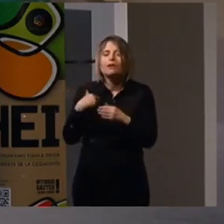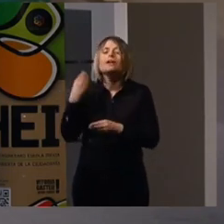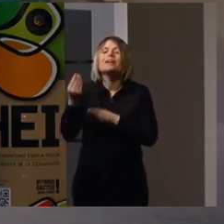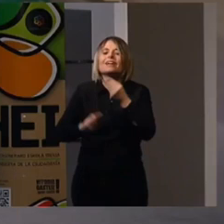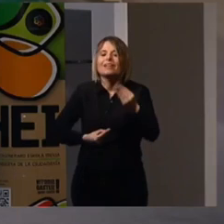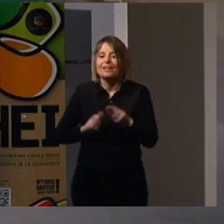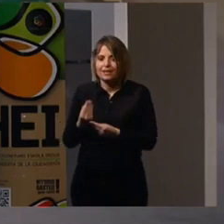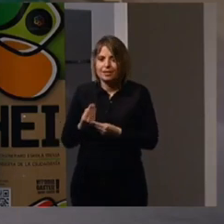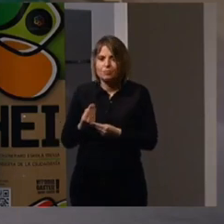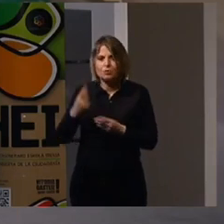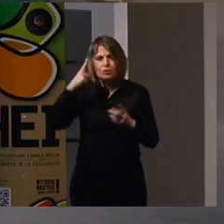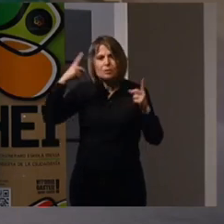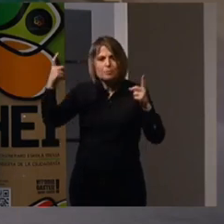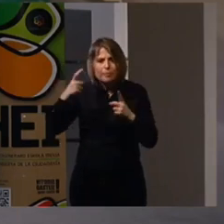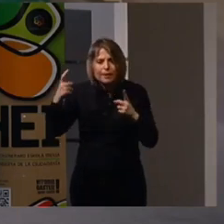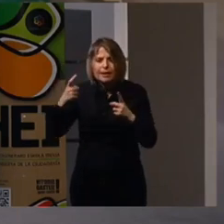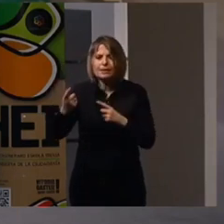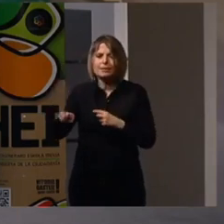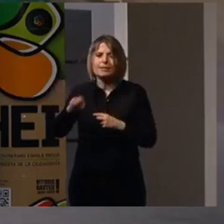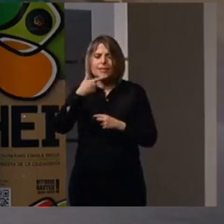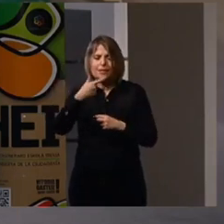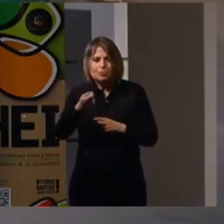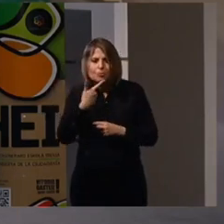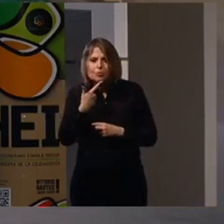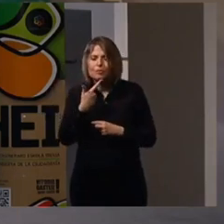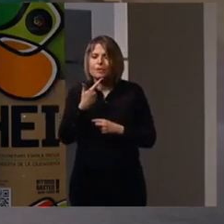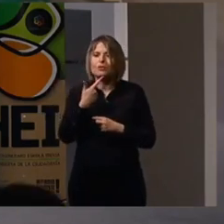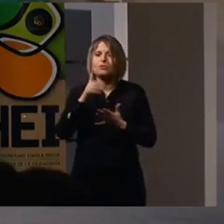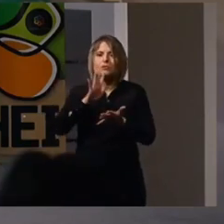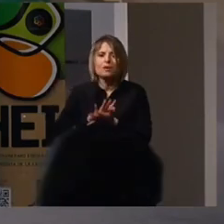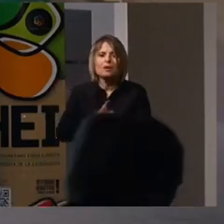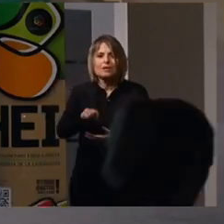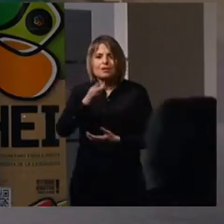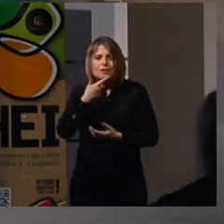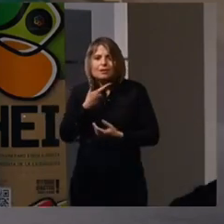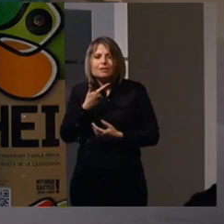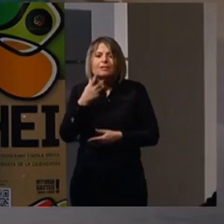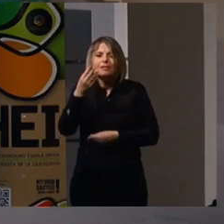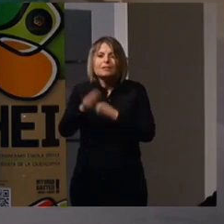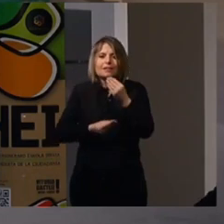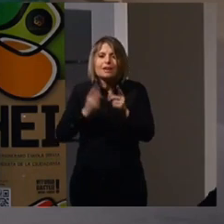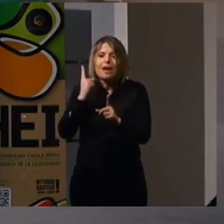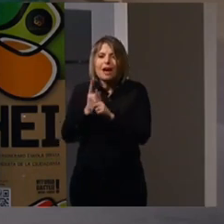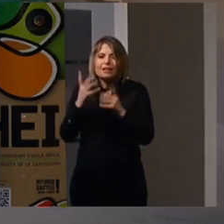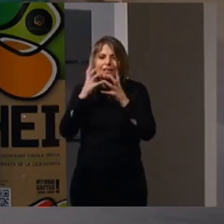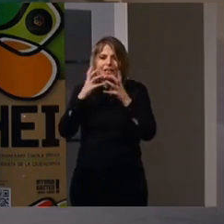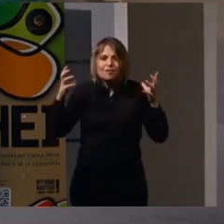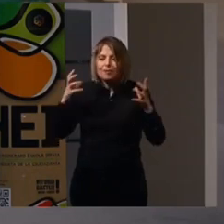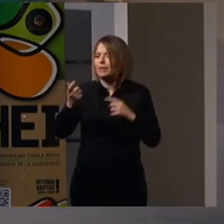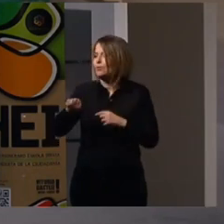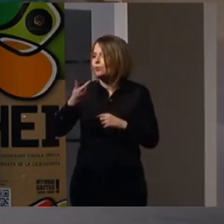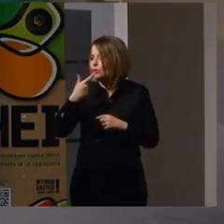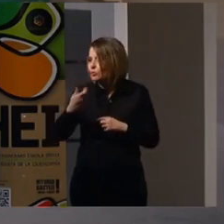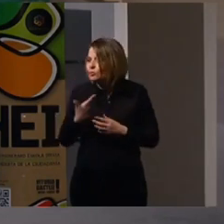hacemos con las migrañas, los ibuprofenos, los Lexatin, todos los antiinflamatorios que se nos